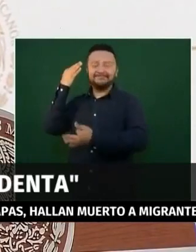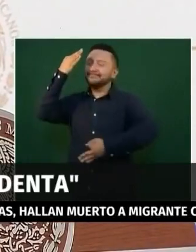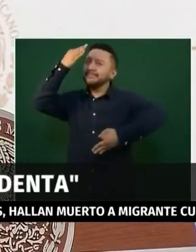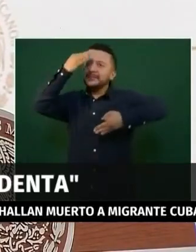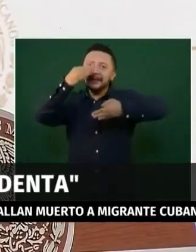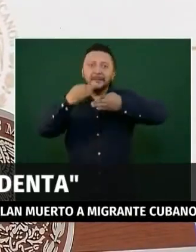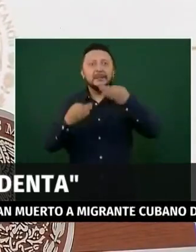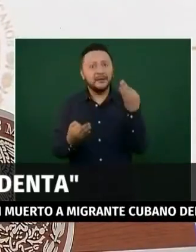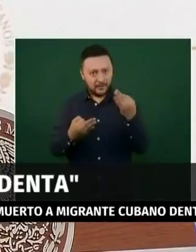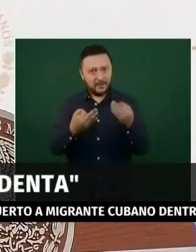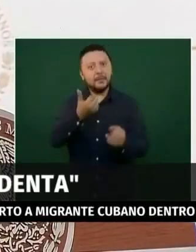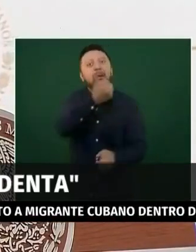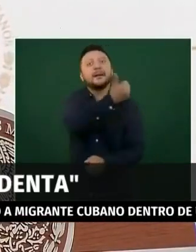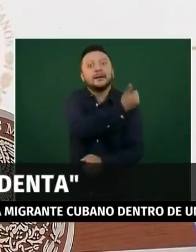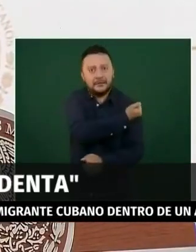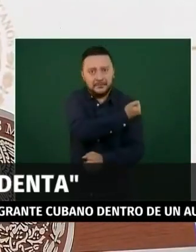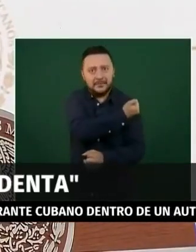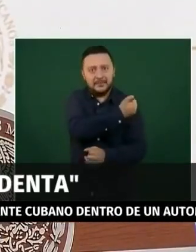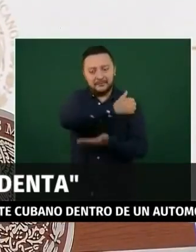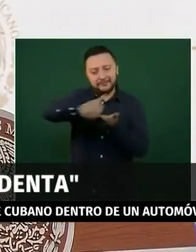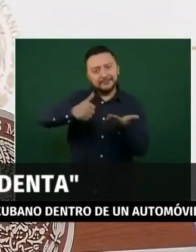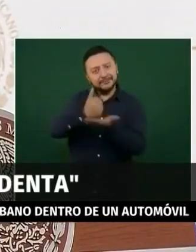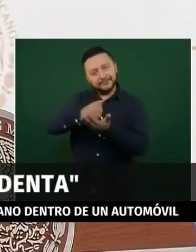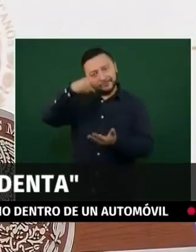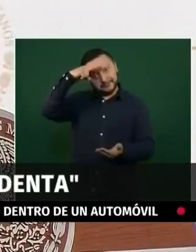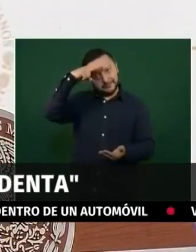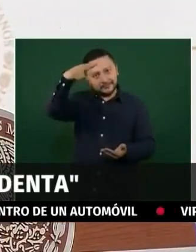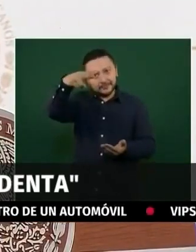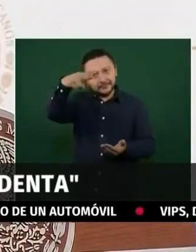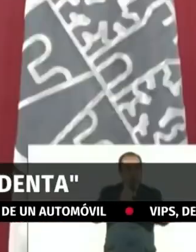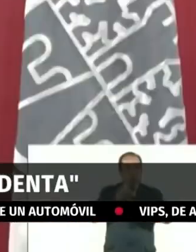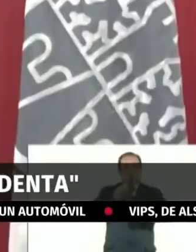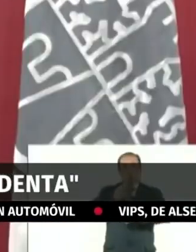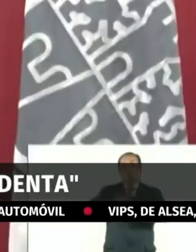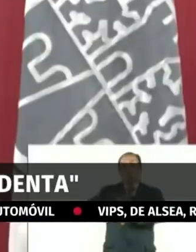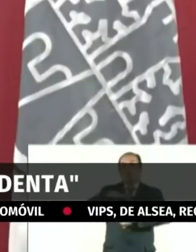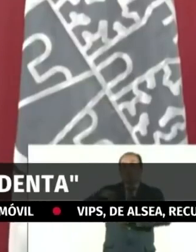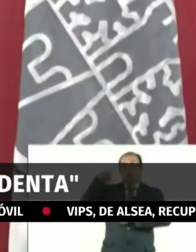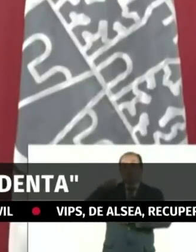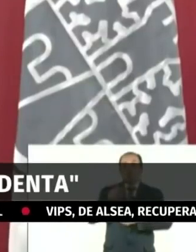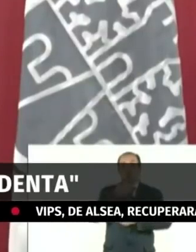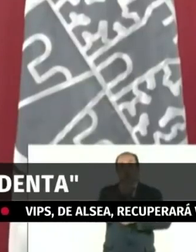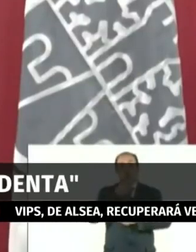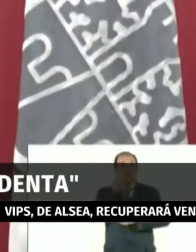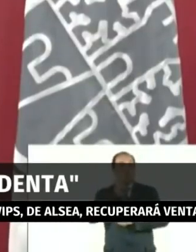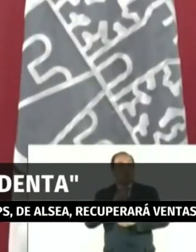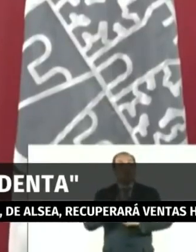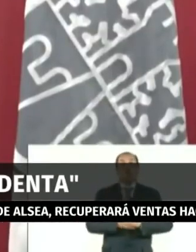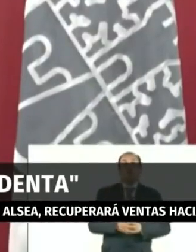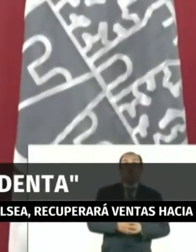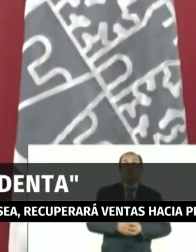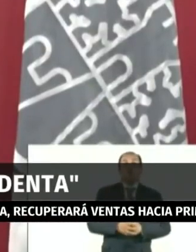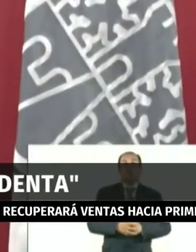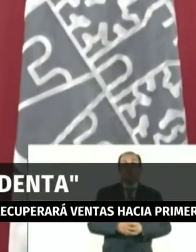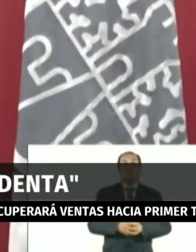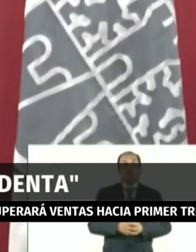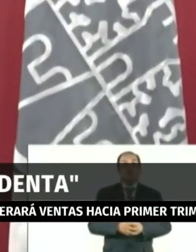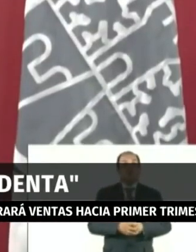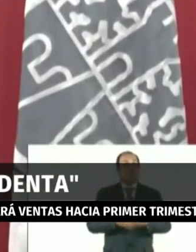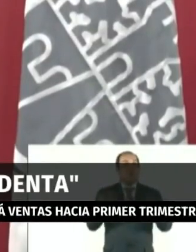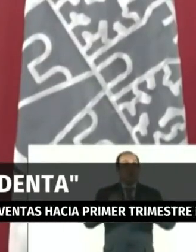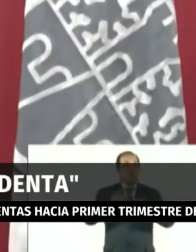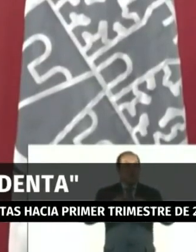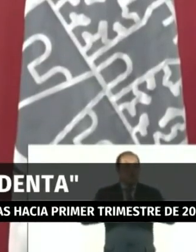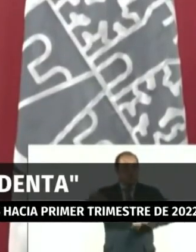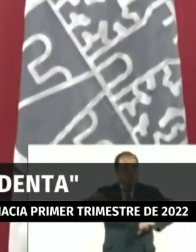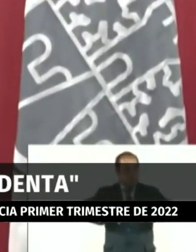de decisión, pero sobre todo que formen parte de la denominada Cuarta Transformación. En el discurso de posesión, Indira